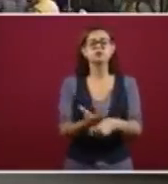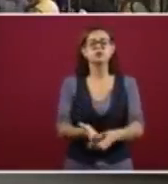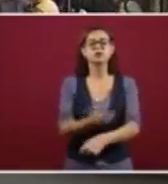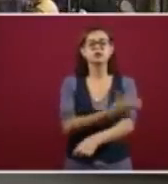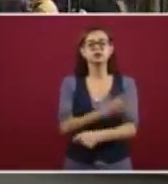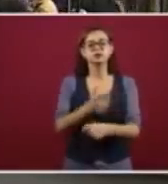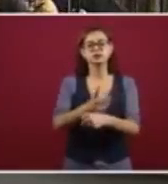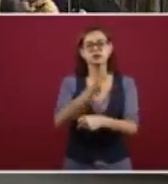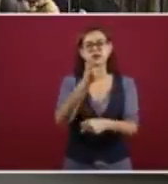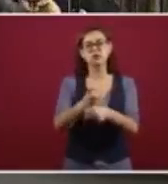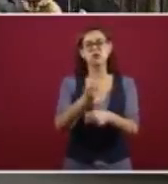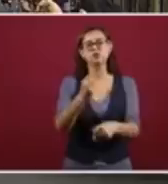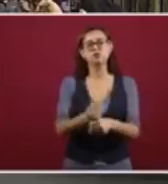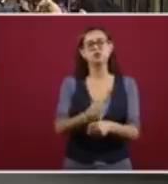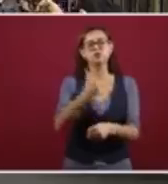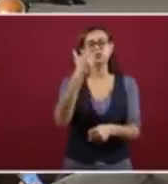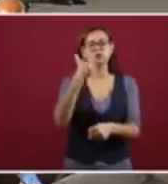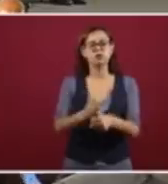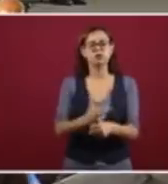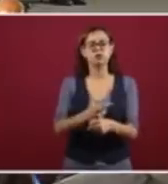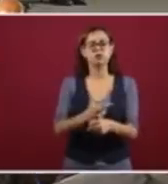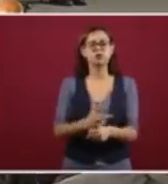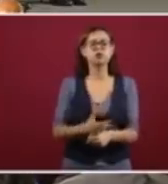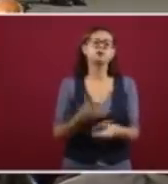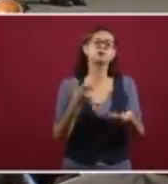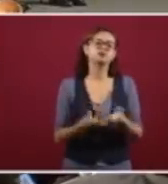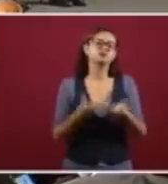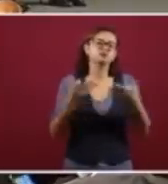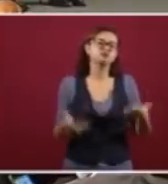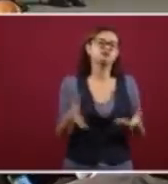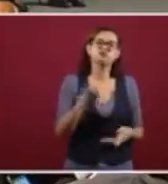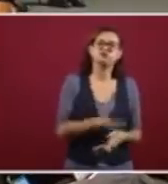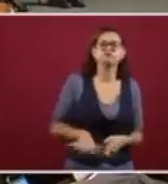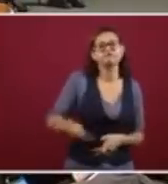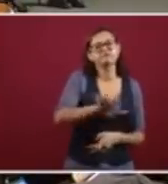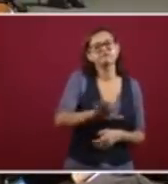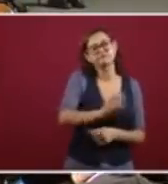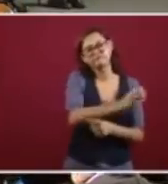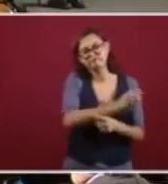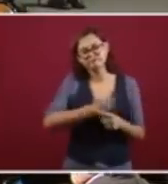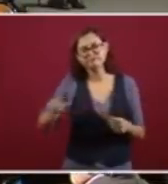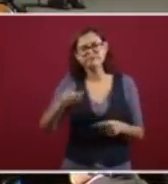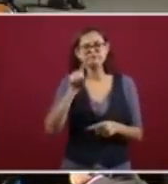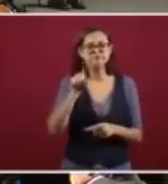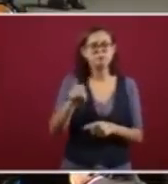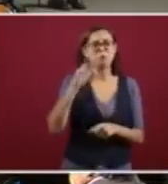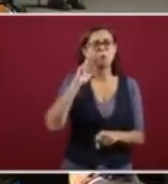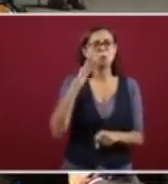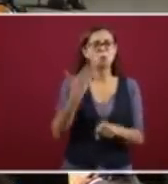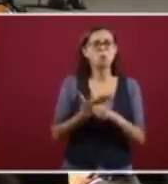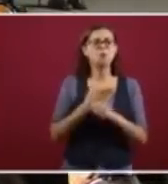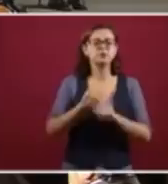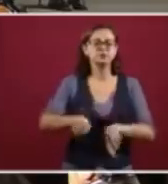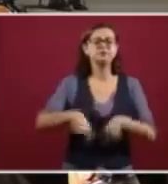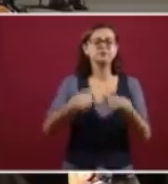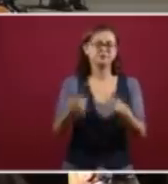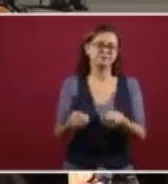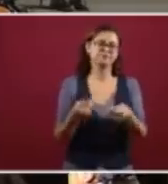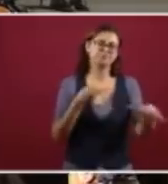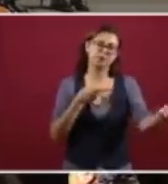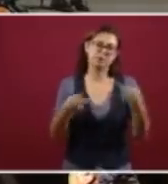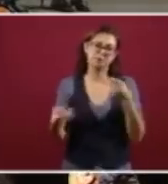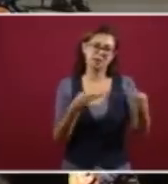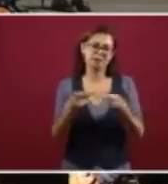el subsecretario de Ordenamiento Territorial, que es el responsable del plan